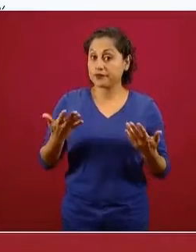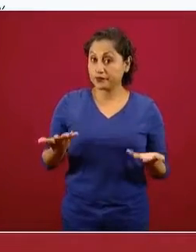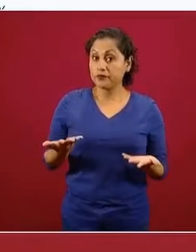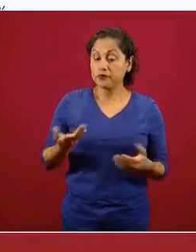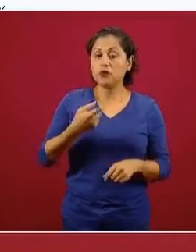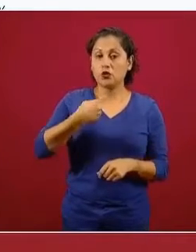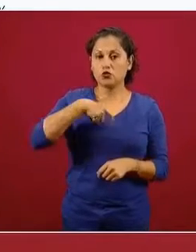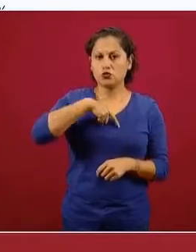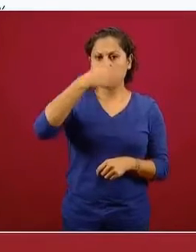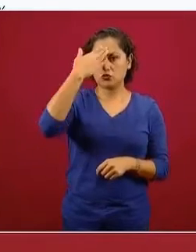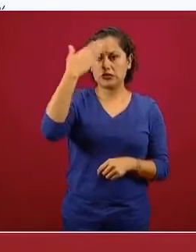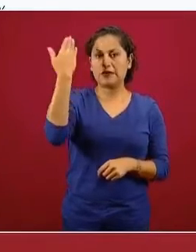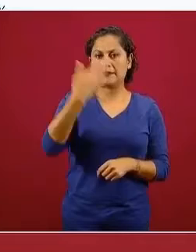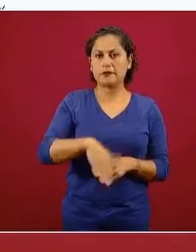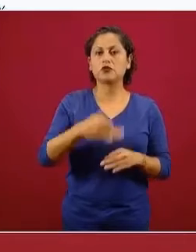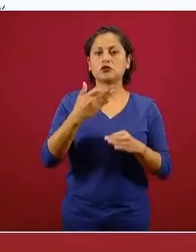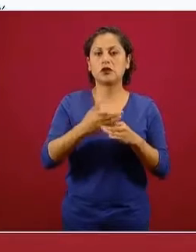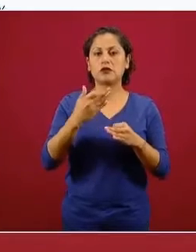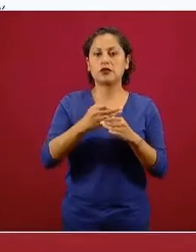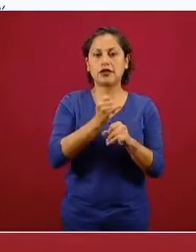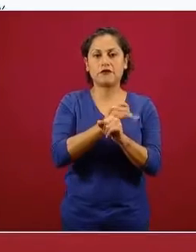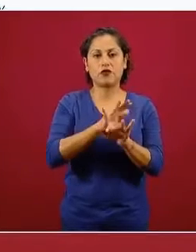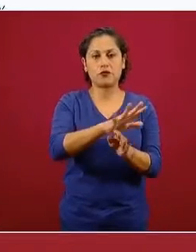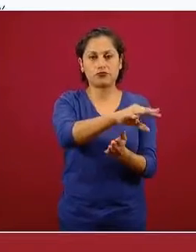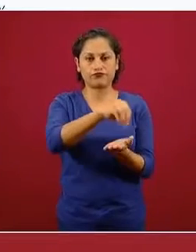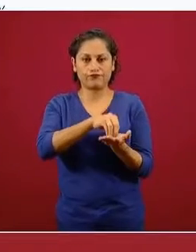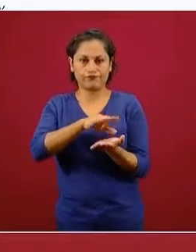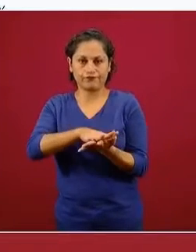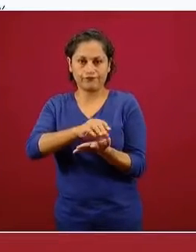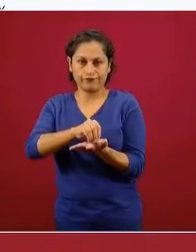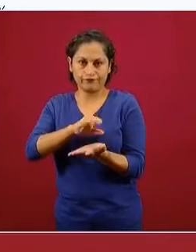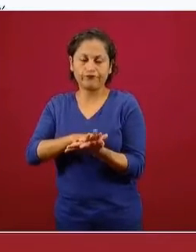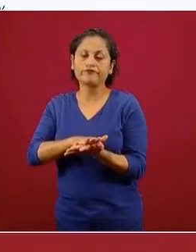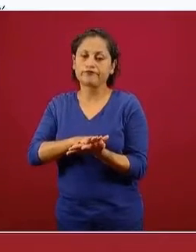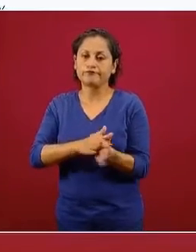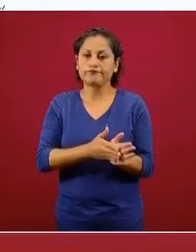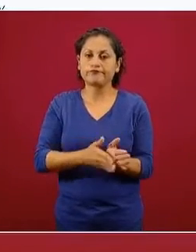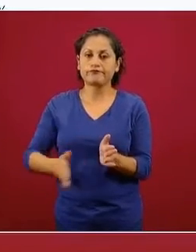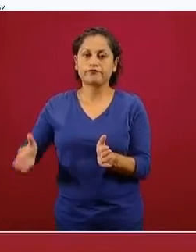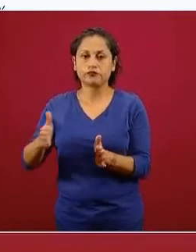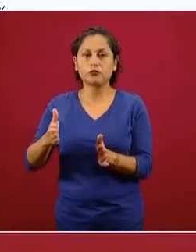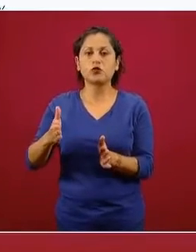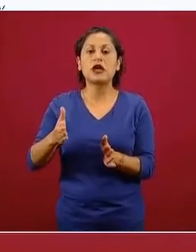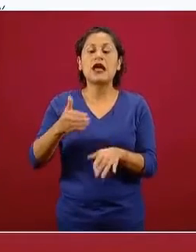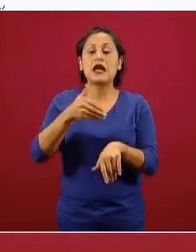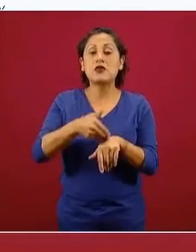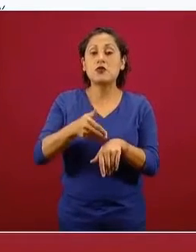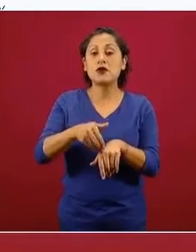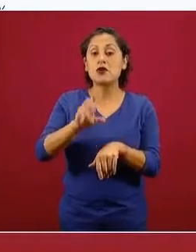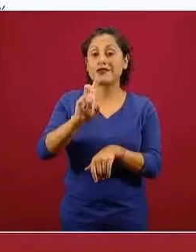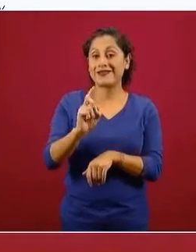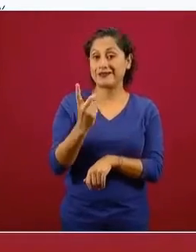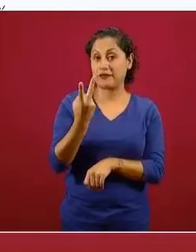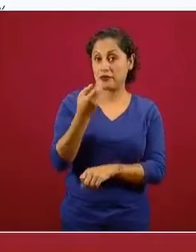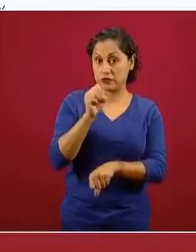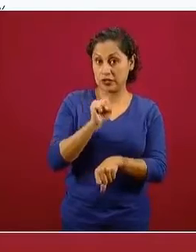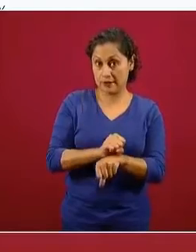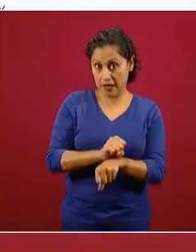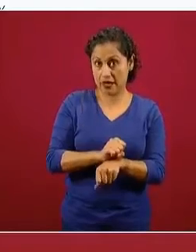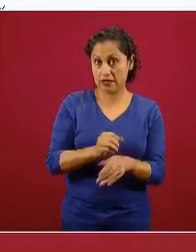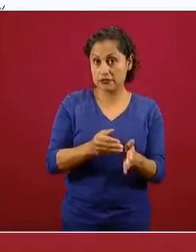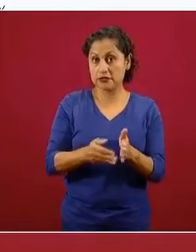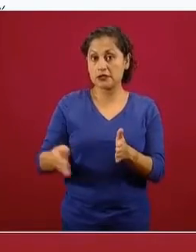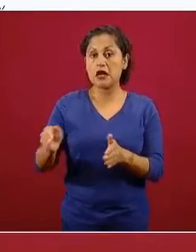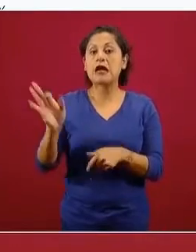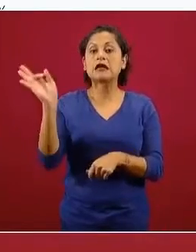sigue abierto el proceso de incorporación de datos, fundamentalmente hasta la semana 32, entonces podría aumentar